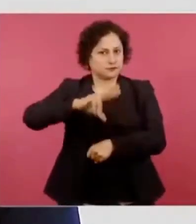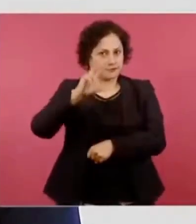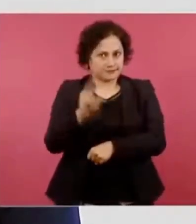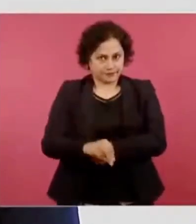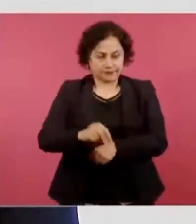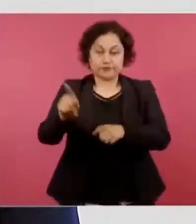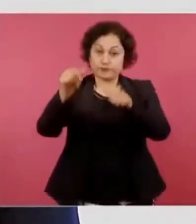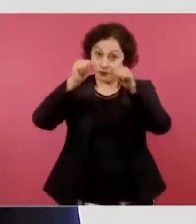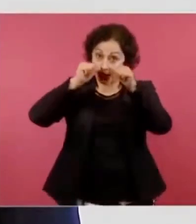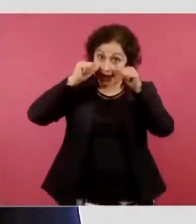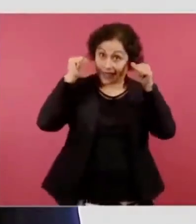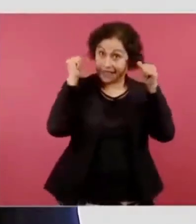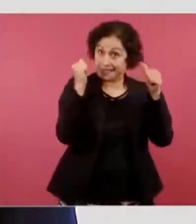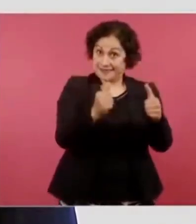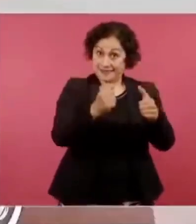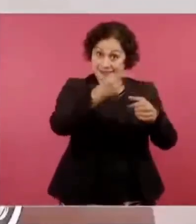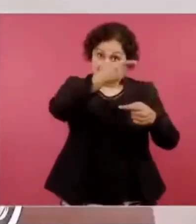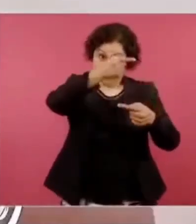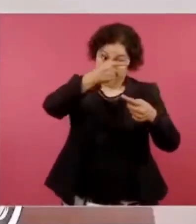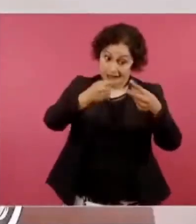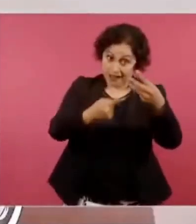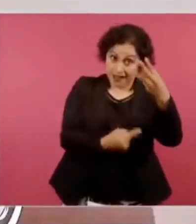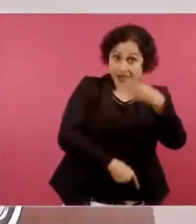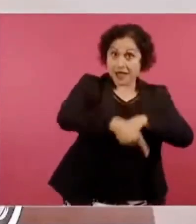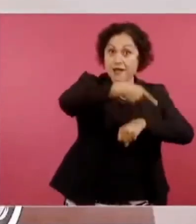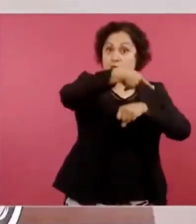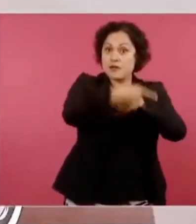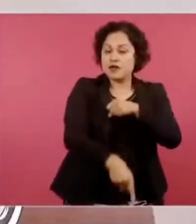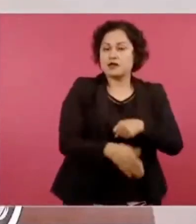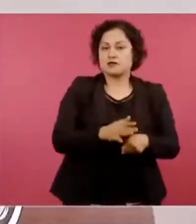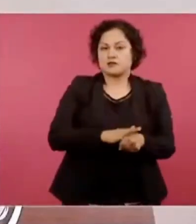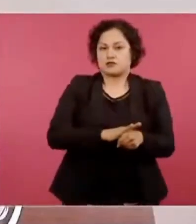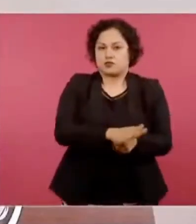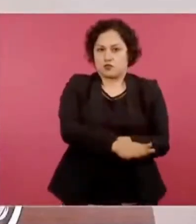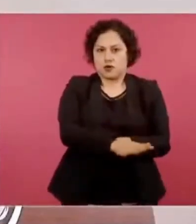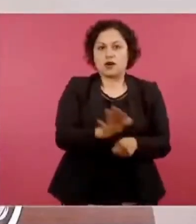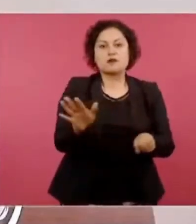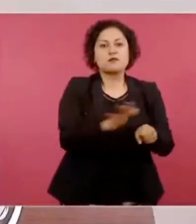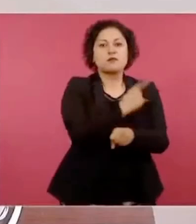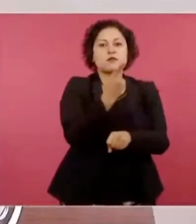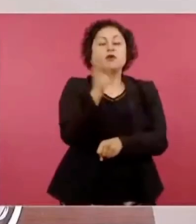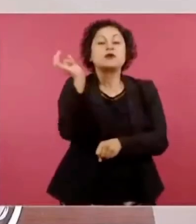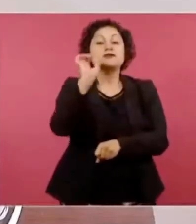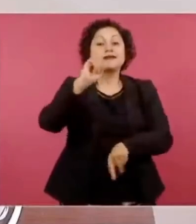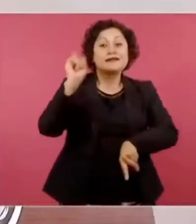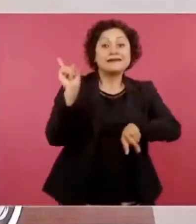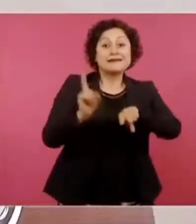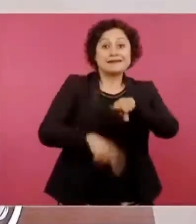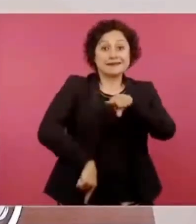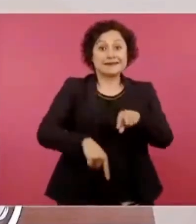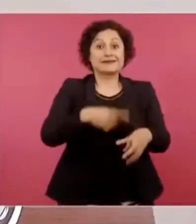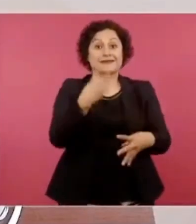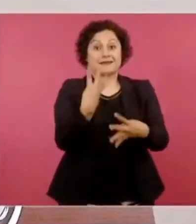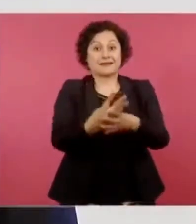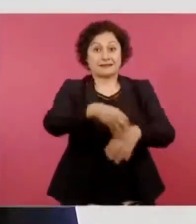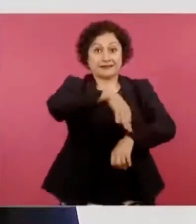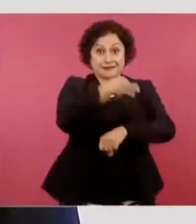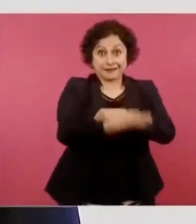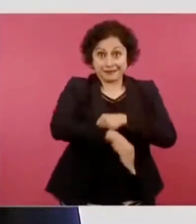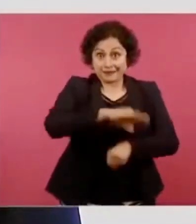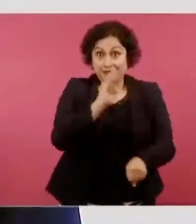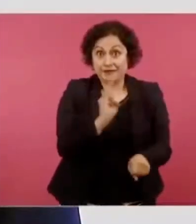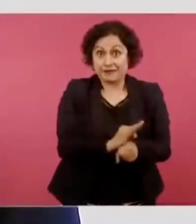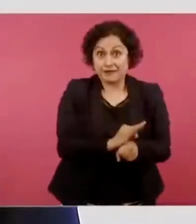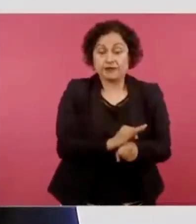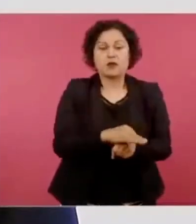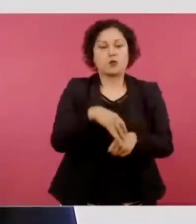graves consecuencias que eliminar la prisión preventiva oficiosa tendría para la seguridad nacional en las